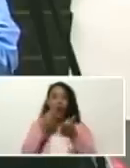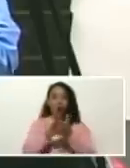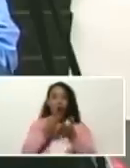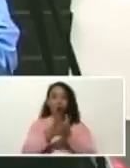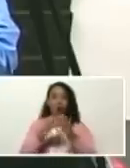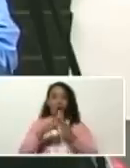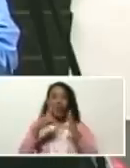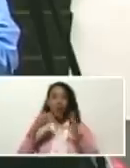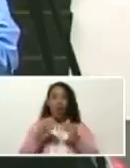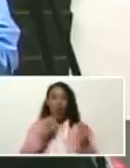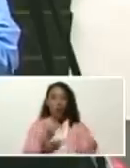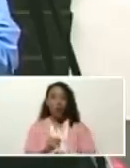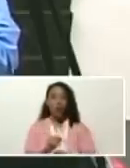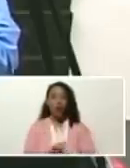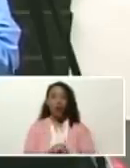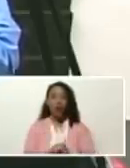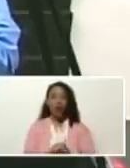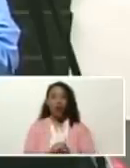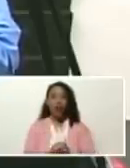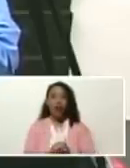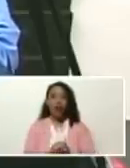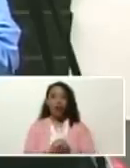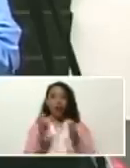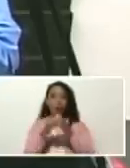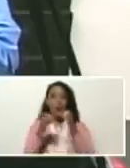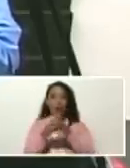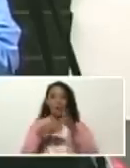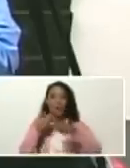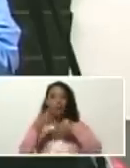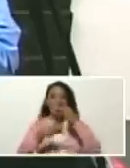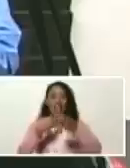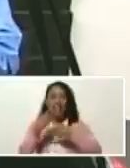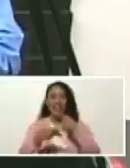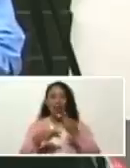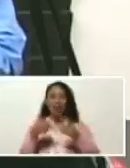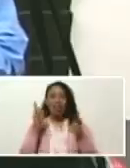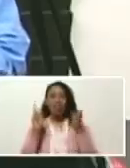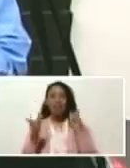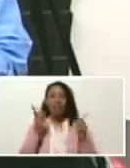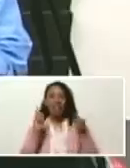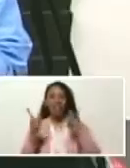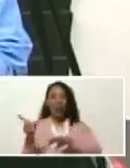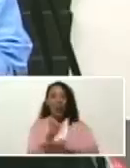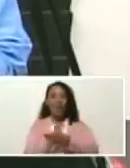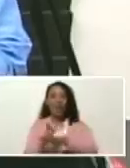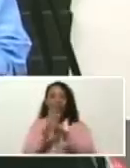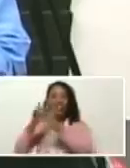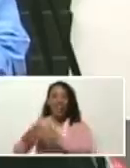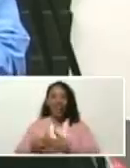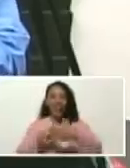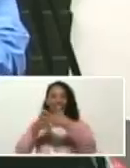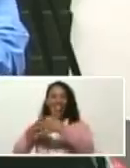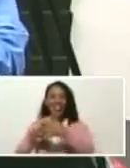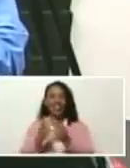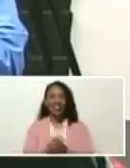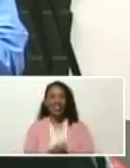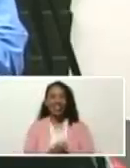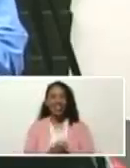el diálogo con el sector político dependiente del gobierno de los Estados Unidos